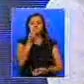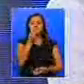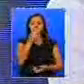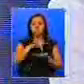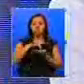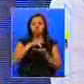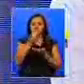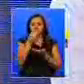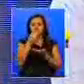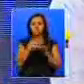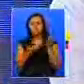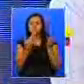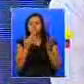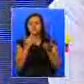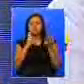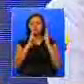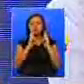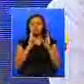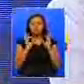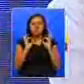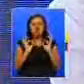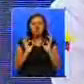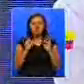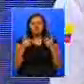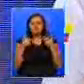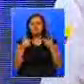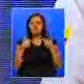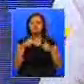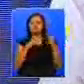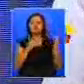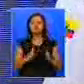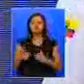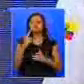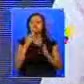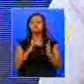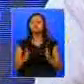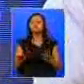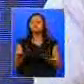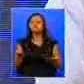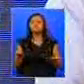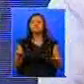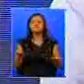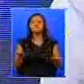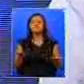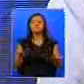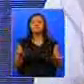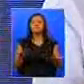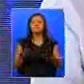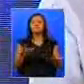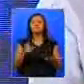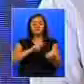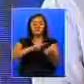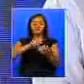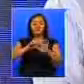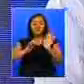teniendo un enorme resultado, un enorme éxito en el tratamiento, por ejemplo, del pie